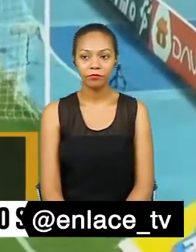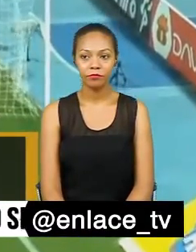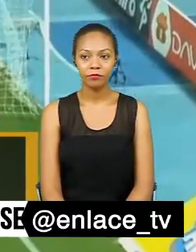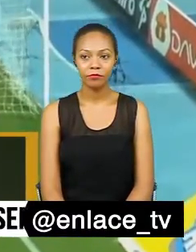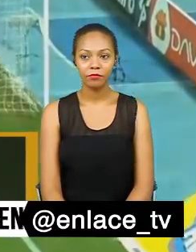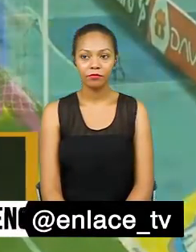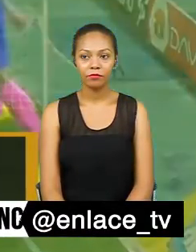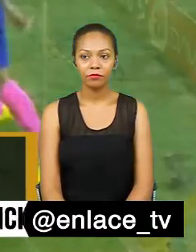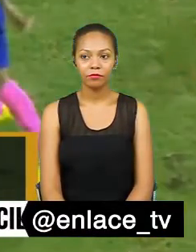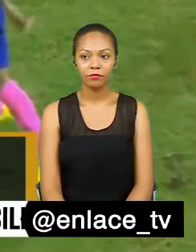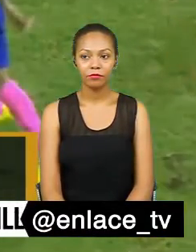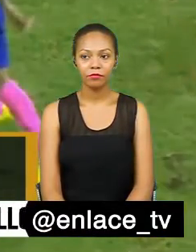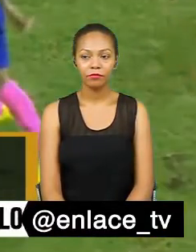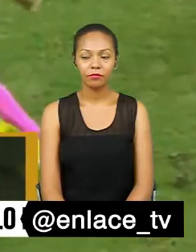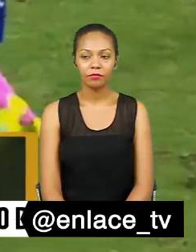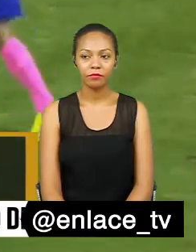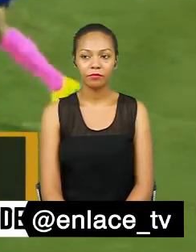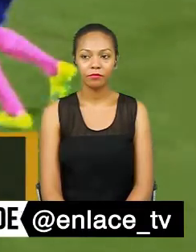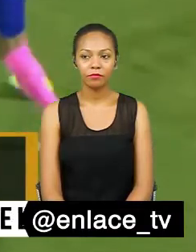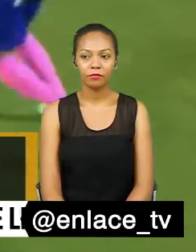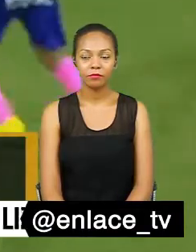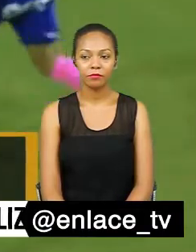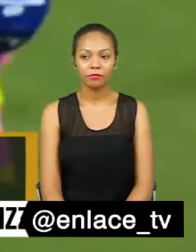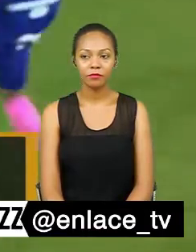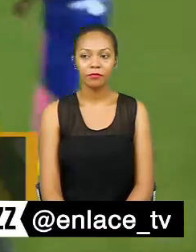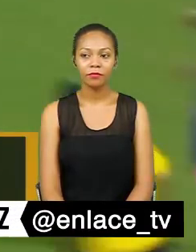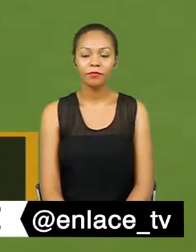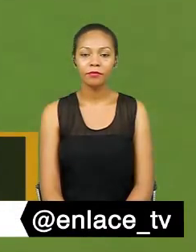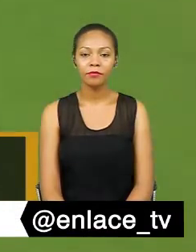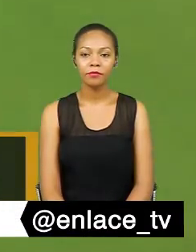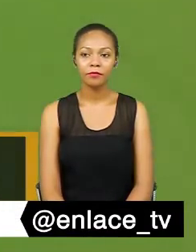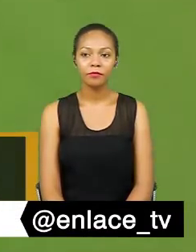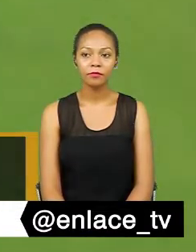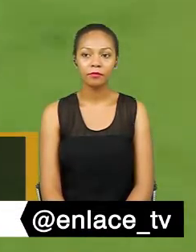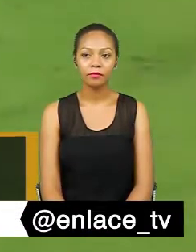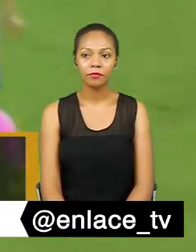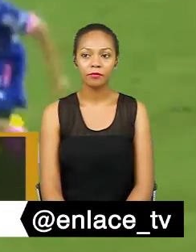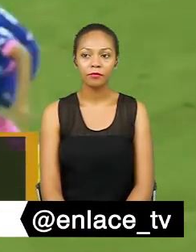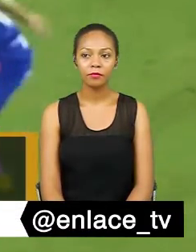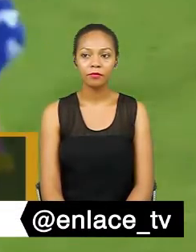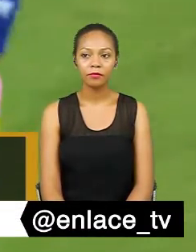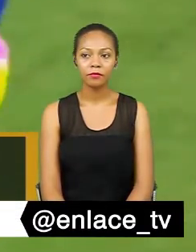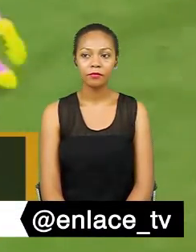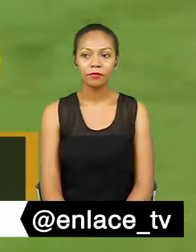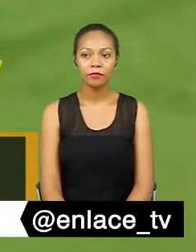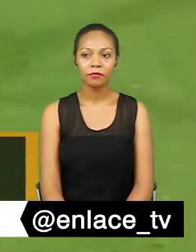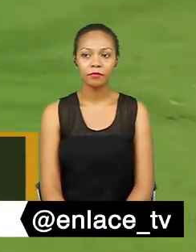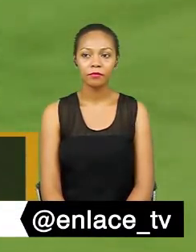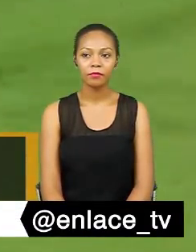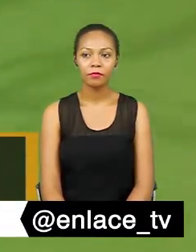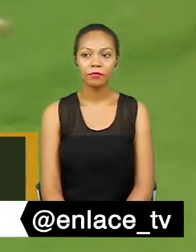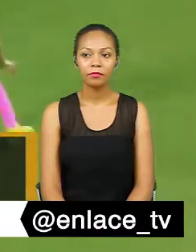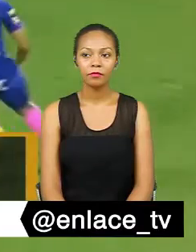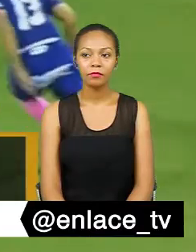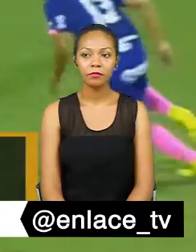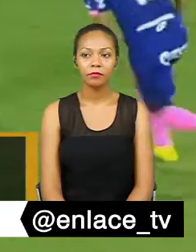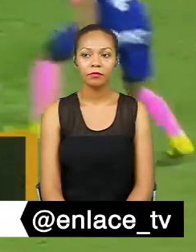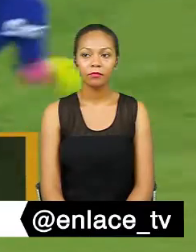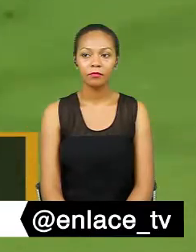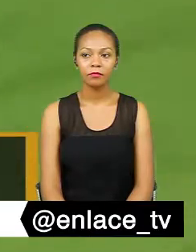caballero repite! ¡Le dejaron el camino libre! ¡Expedito! ¡Quiñones